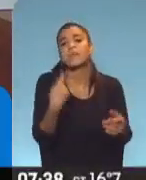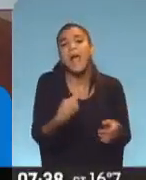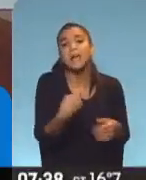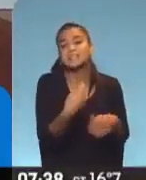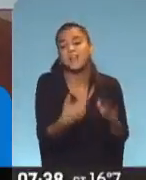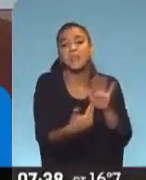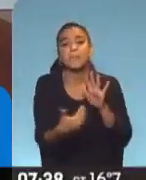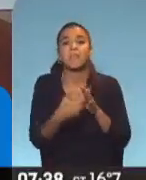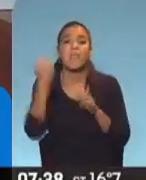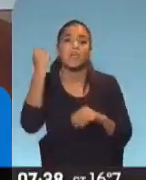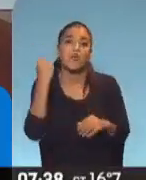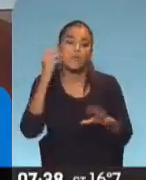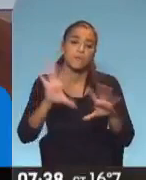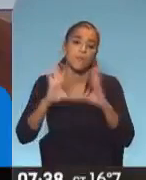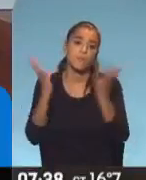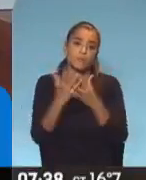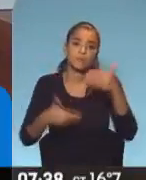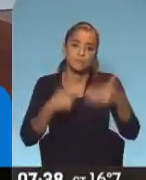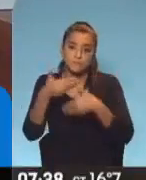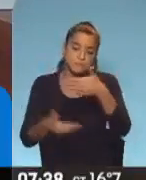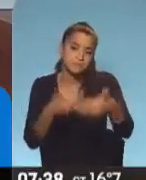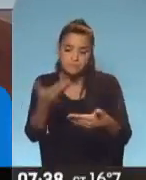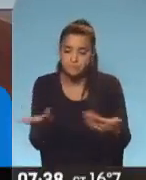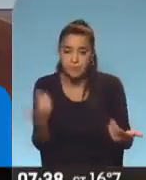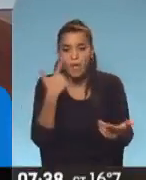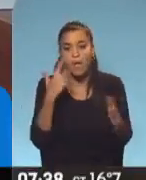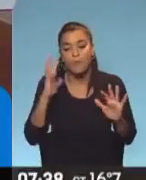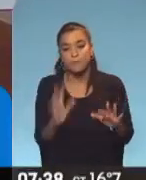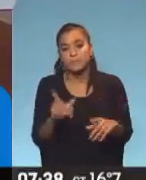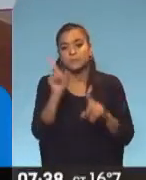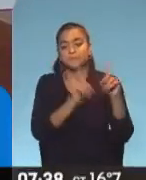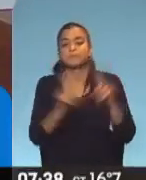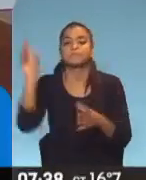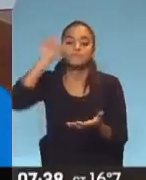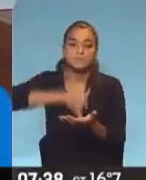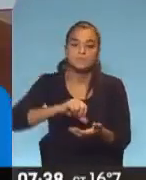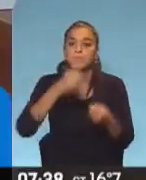la economía mundial comience a recuperarse y rebote después de esto, cosa que seguramente va a pasar. Algunos países